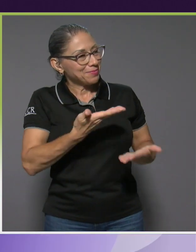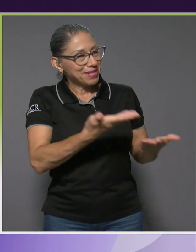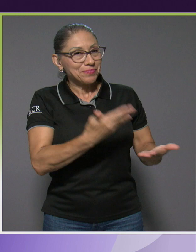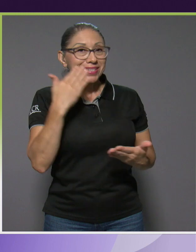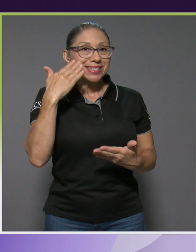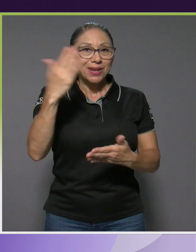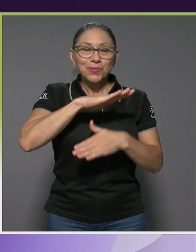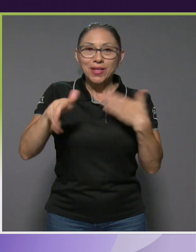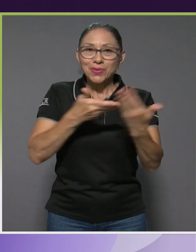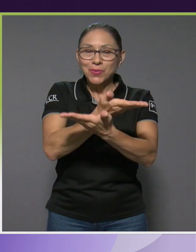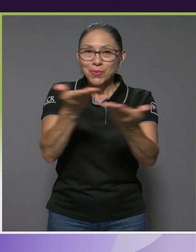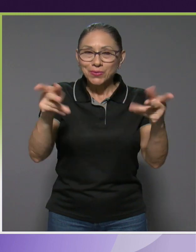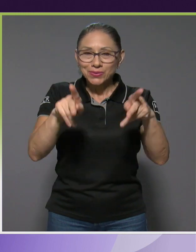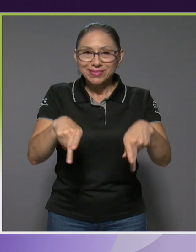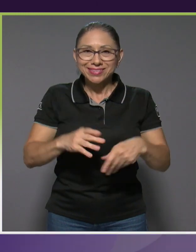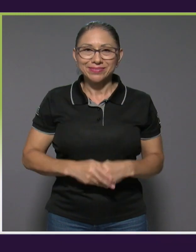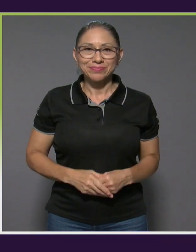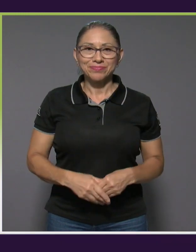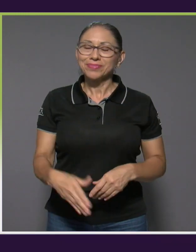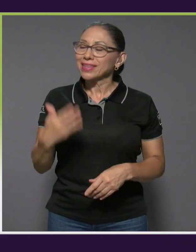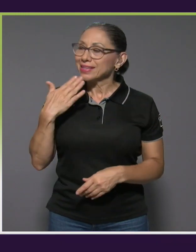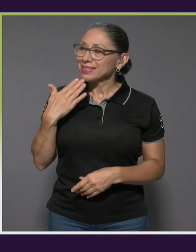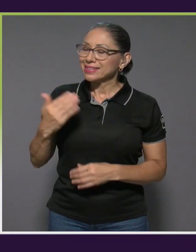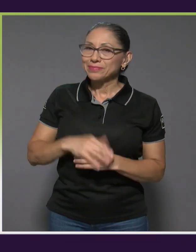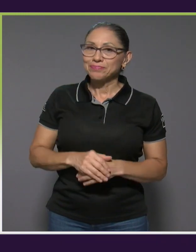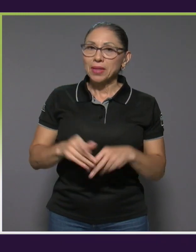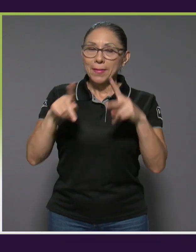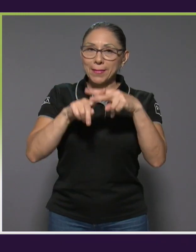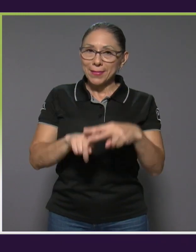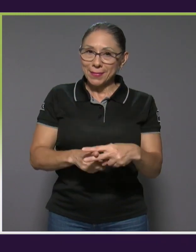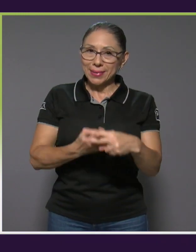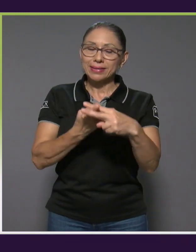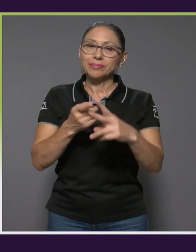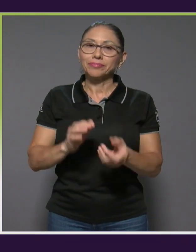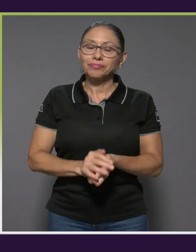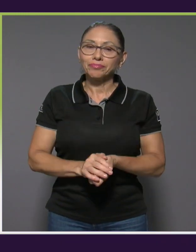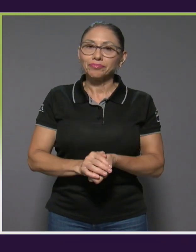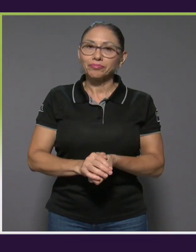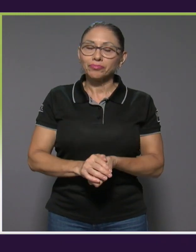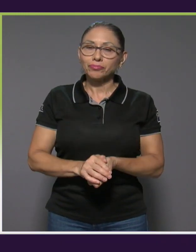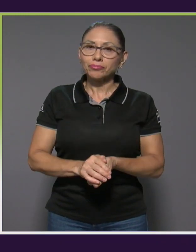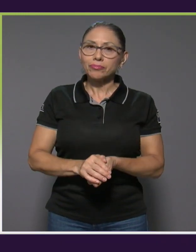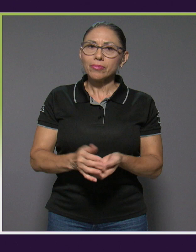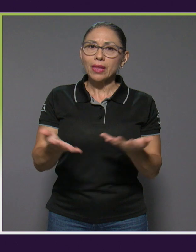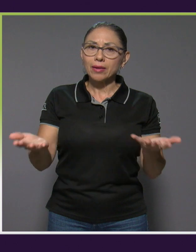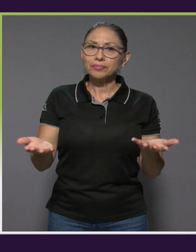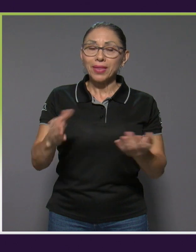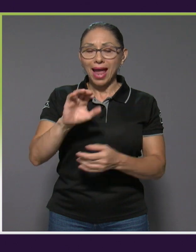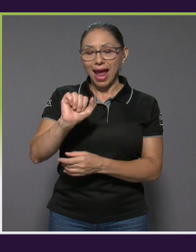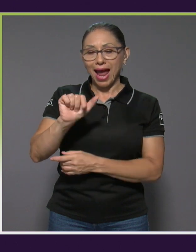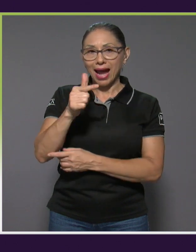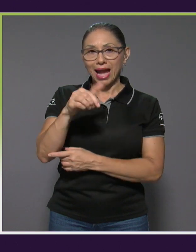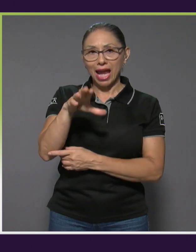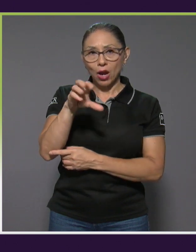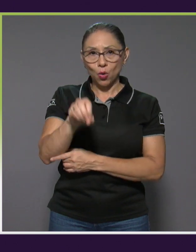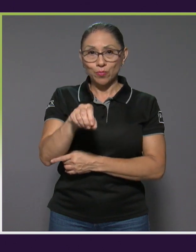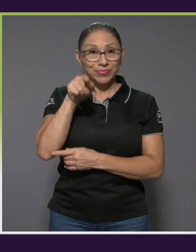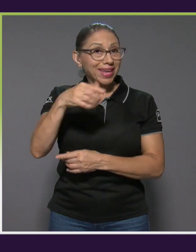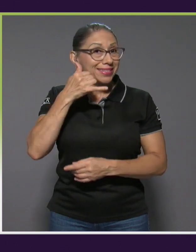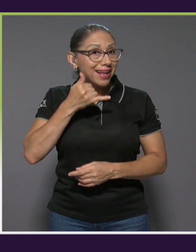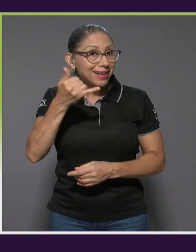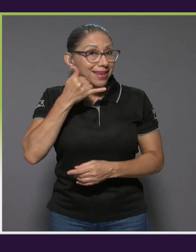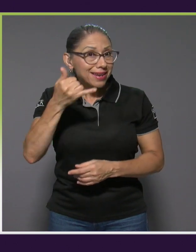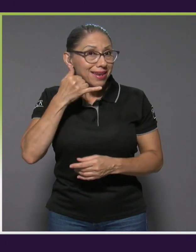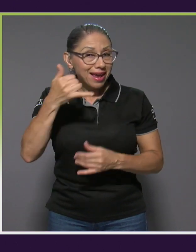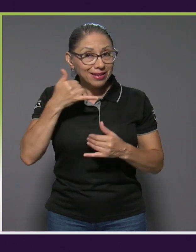para todos. Muchas gracias. Para comenzar, don Gerardo, registra AGECO con esta línea de orientación sociolegal,